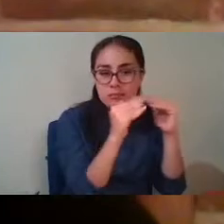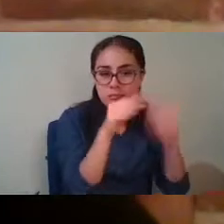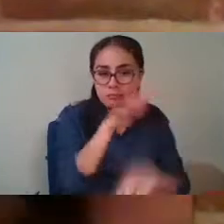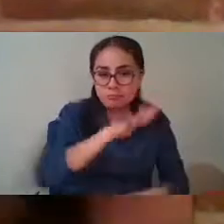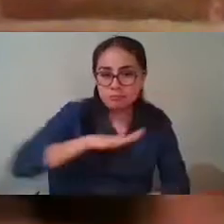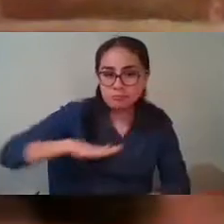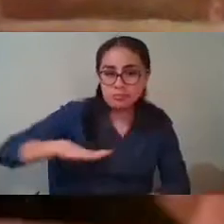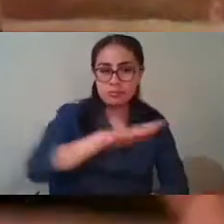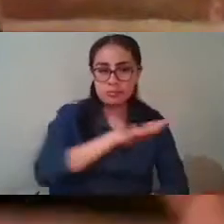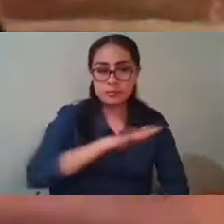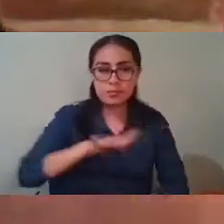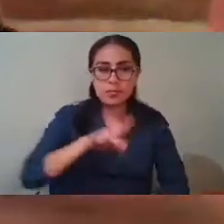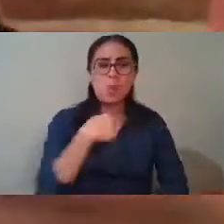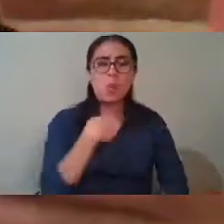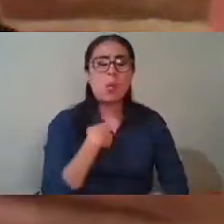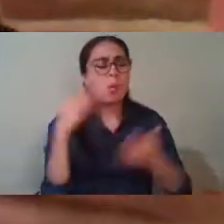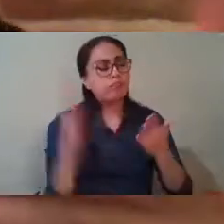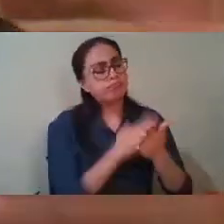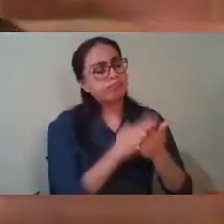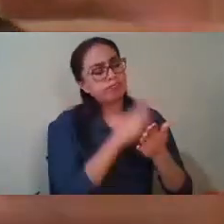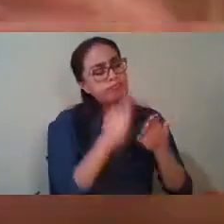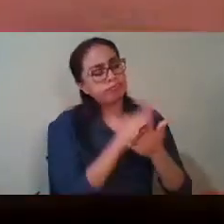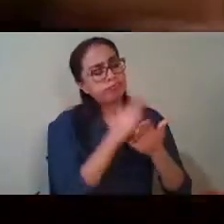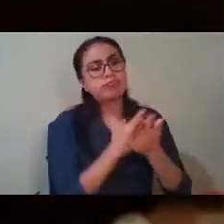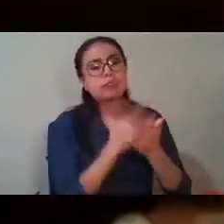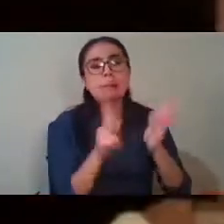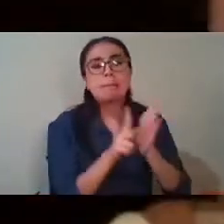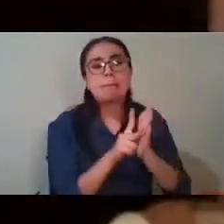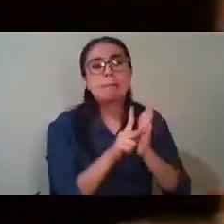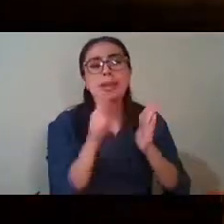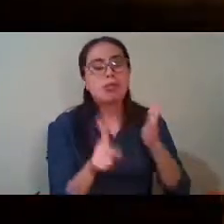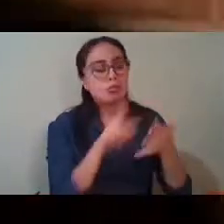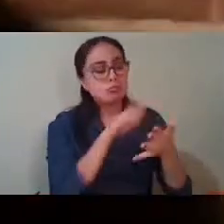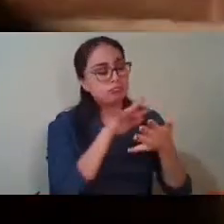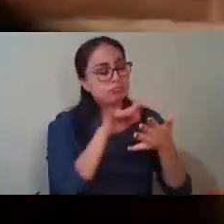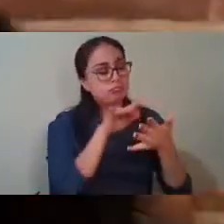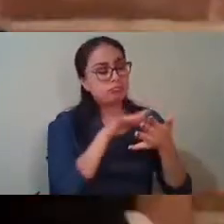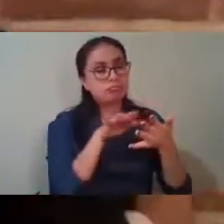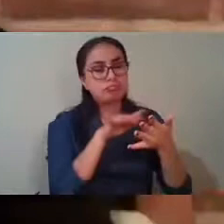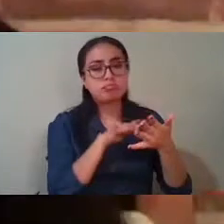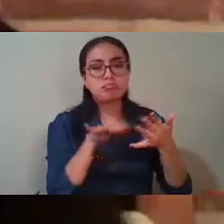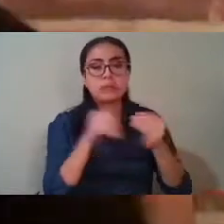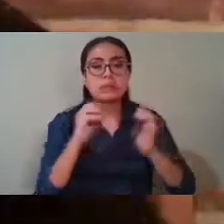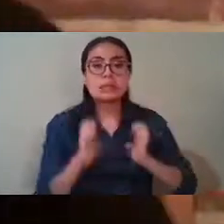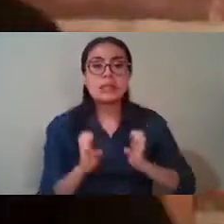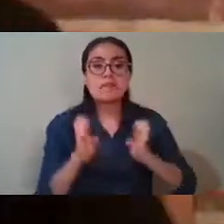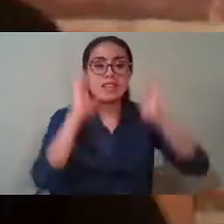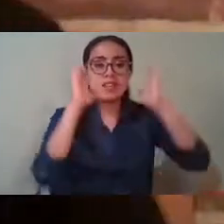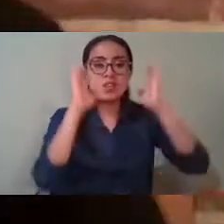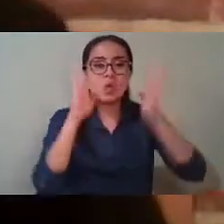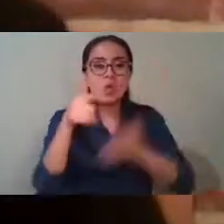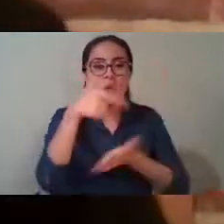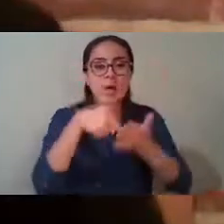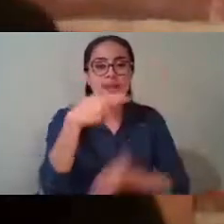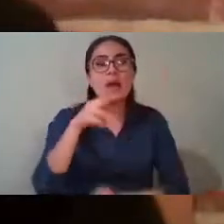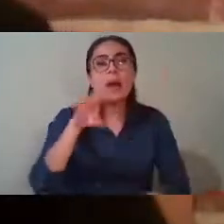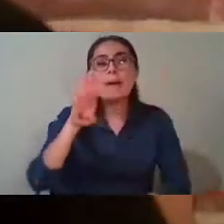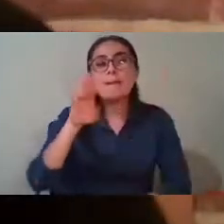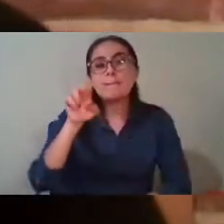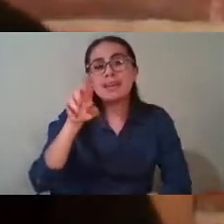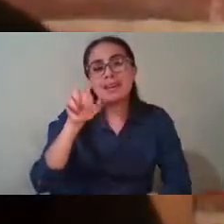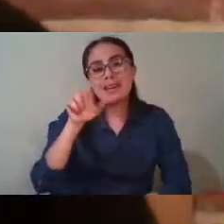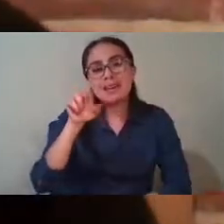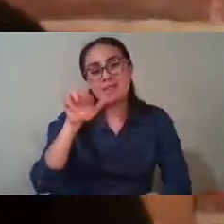Mirando el diario habíamos visto un terreno y lo fuimos a ver lejísimos en un lugar que se llama Benavides. Íbamos con mis hijos que no paraban